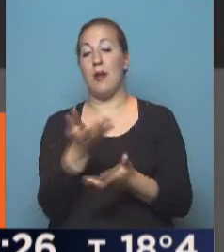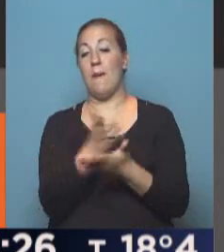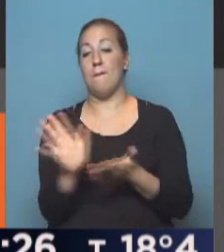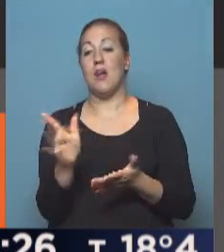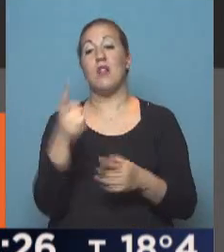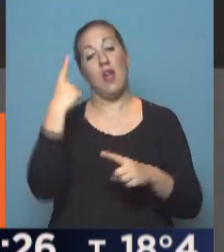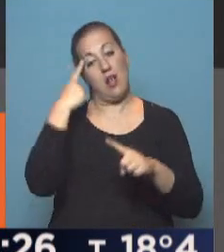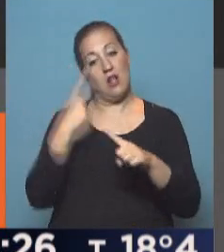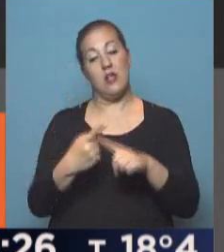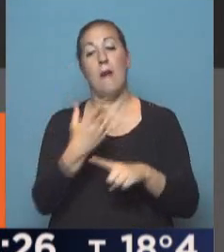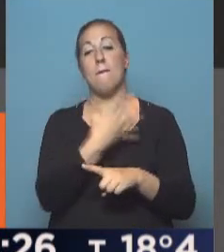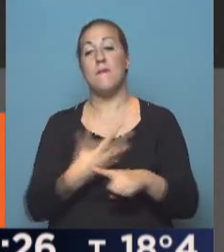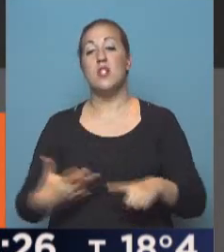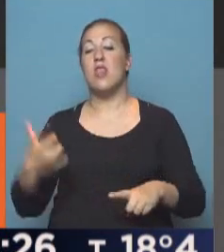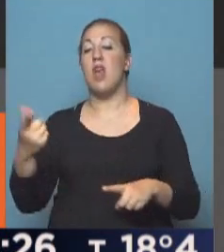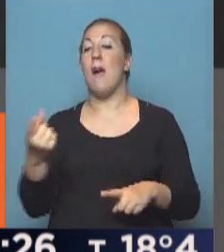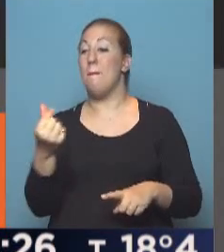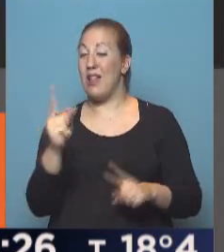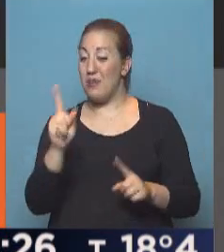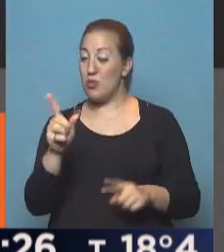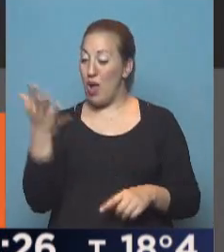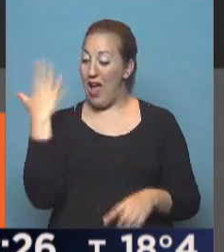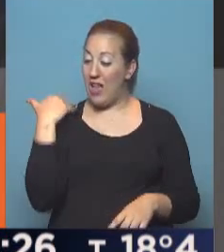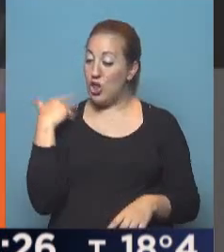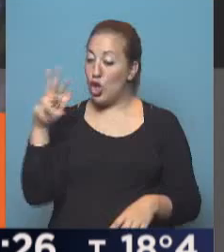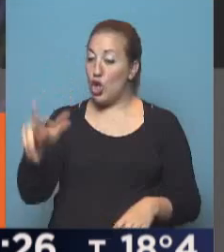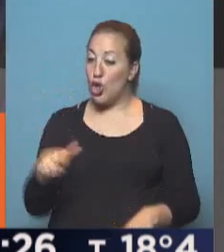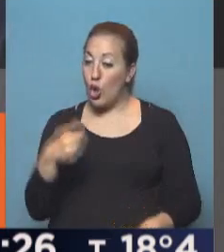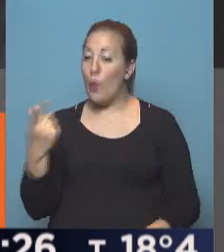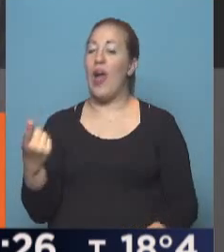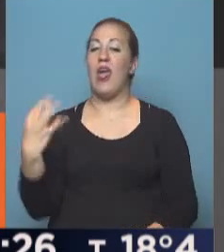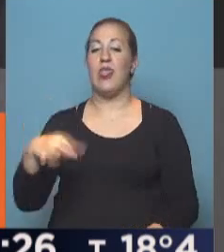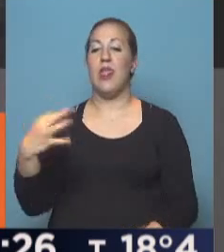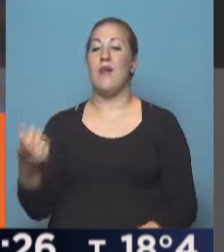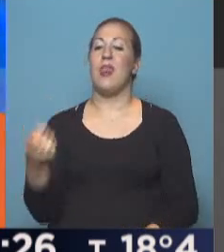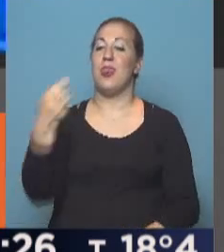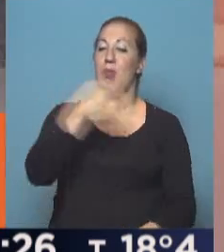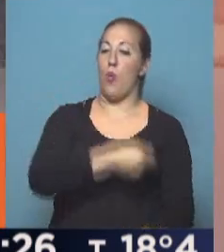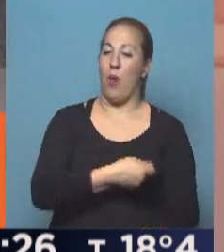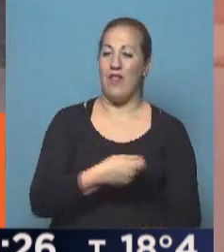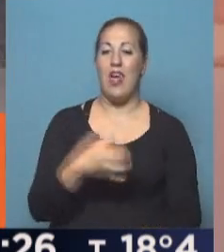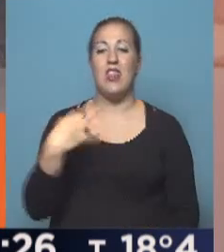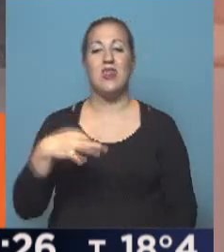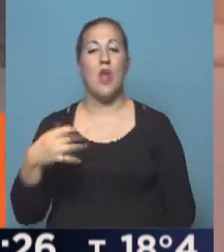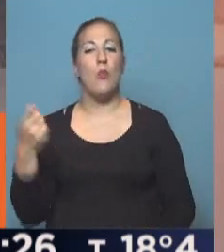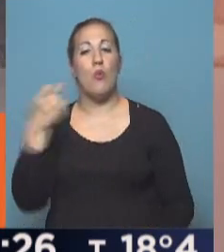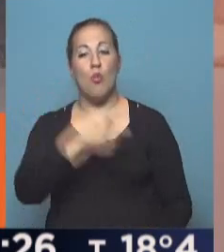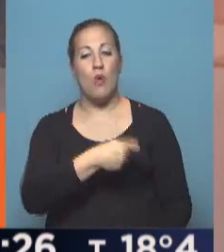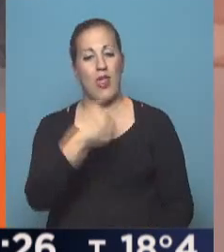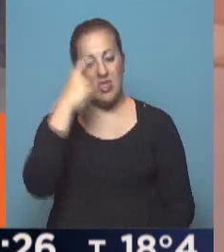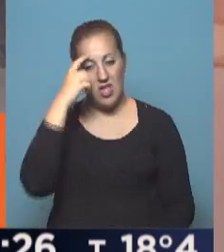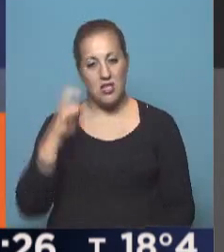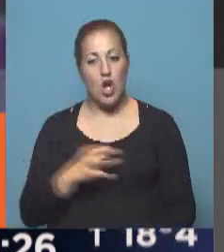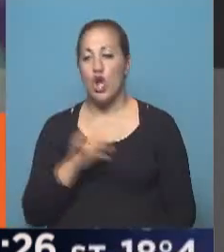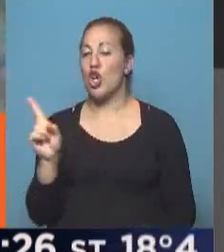a su vez que la expresidenta devuelva a que el dinero que hubiese percibido de más por tal concepto se tendría que devolver unos diez años no